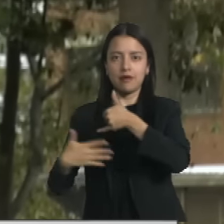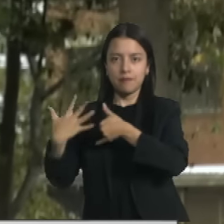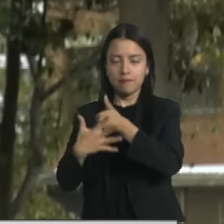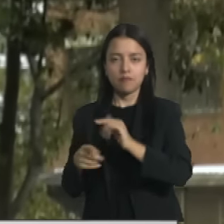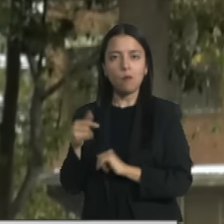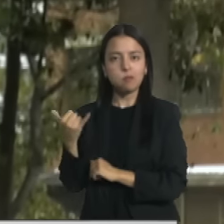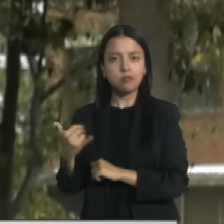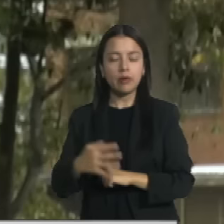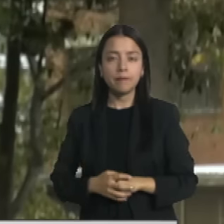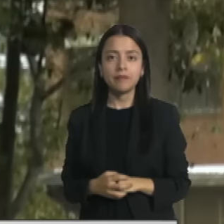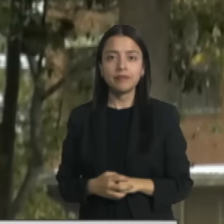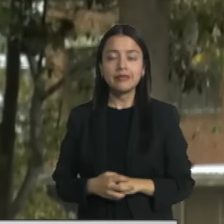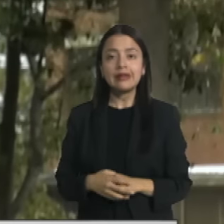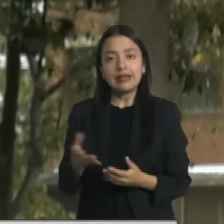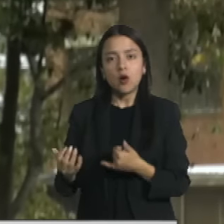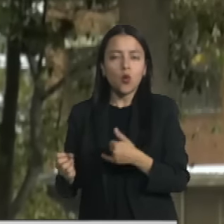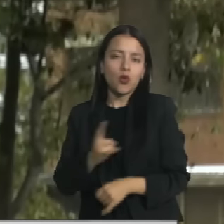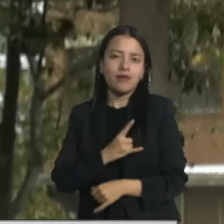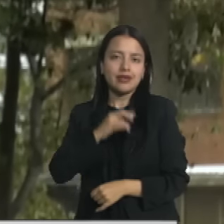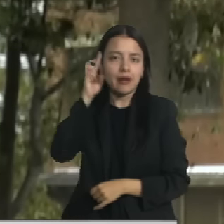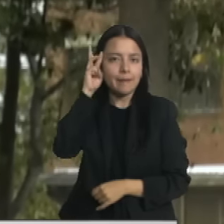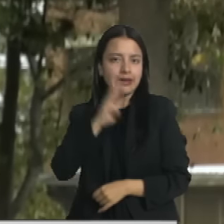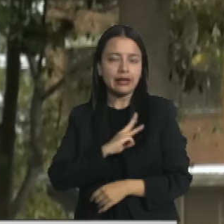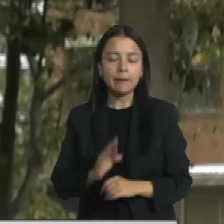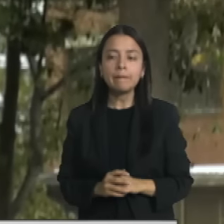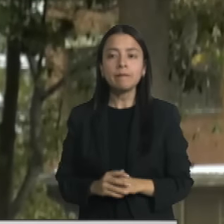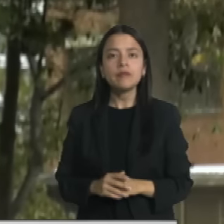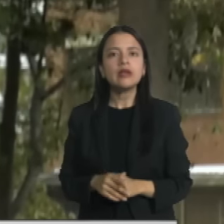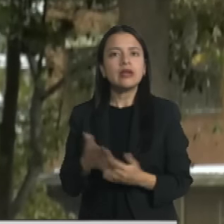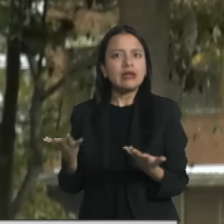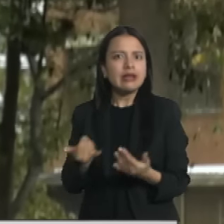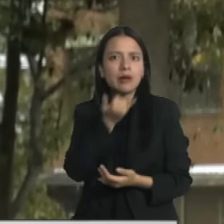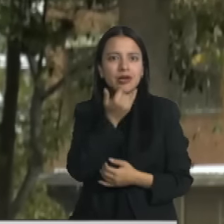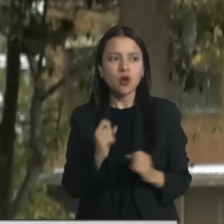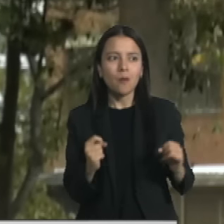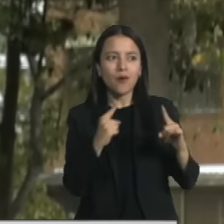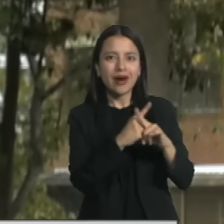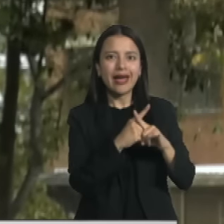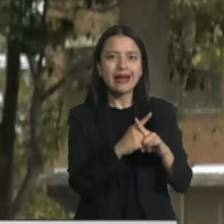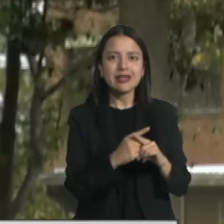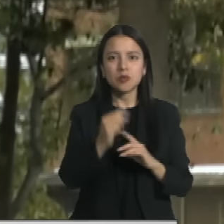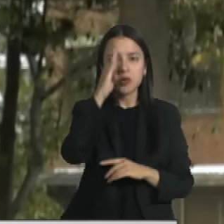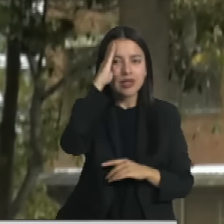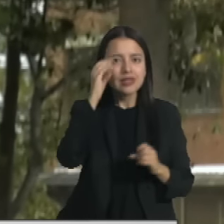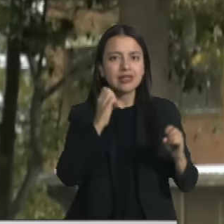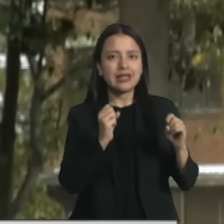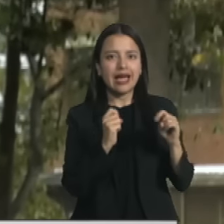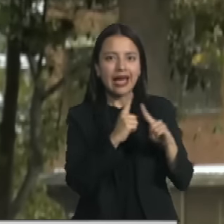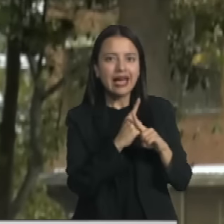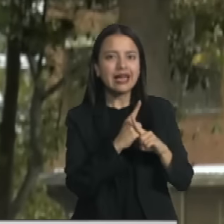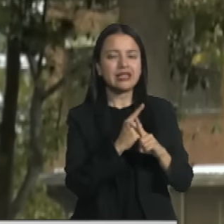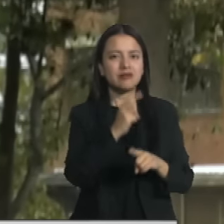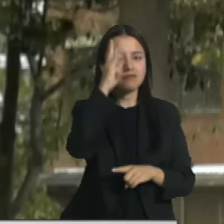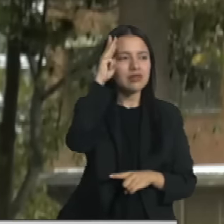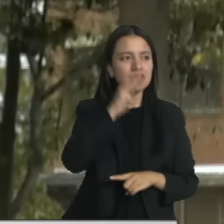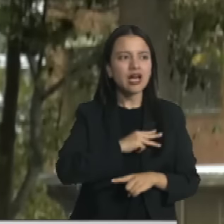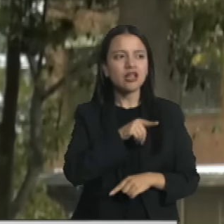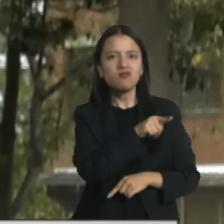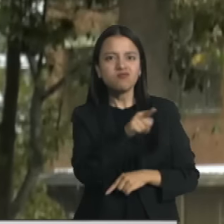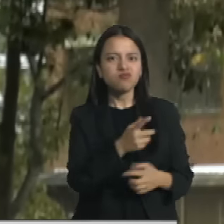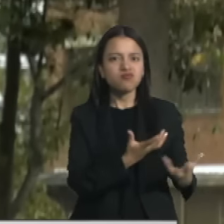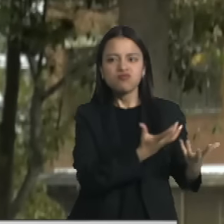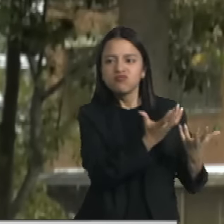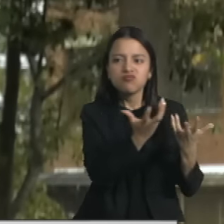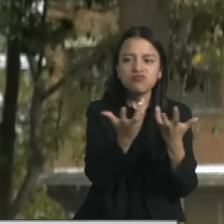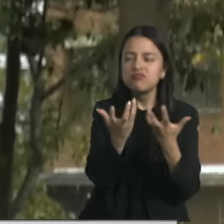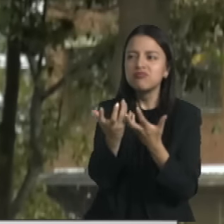el Mindefensa fue abucheado por retirados de la fuerza pública, llevaron carteles, lo chifraron. Pero ¿por qué hicieron esto los